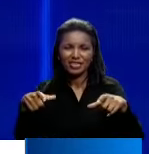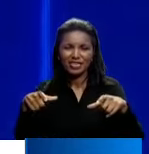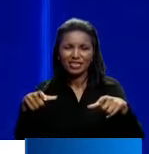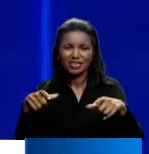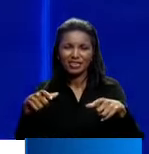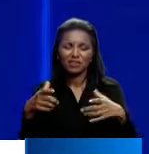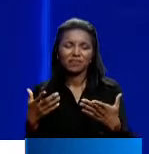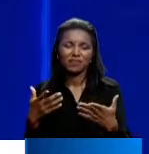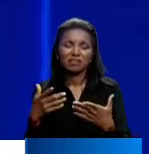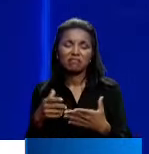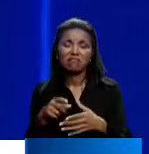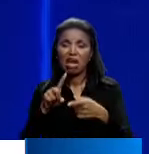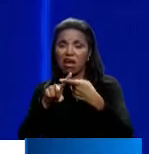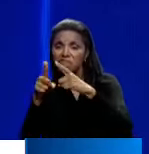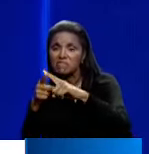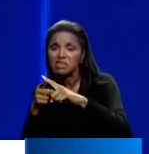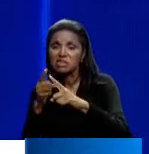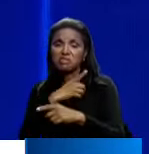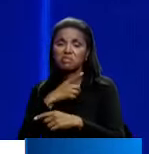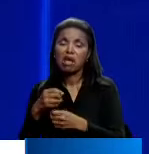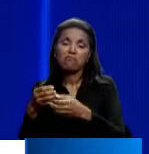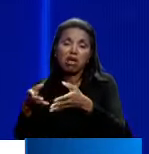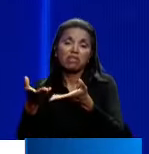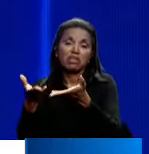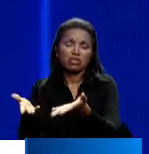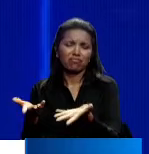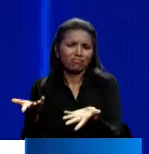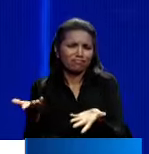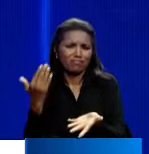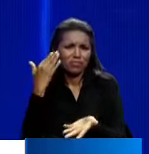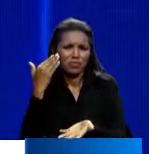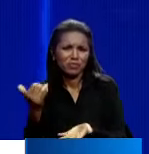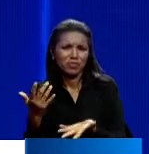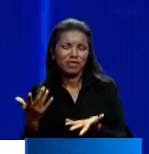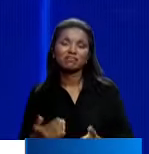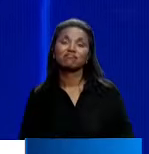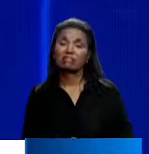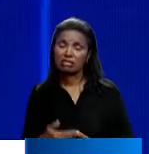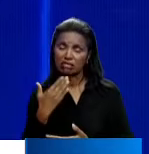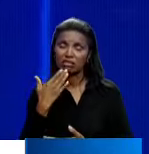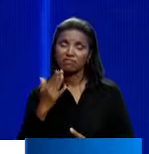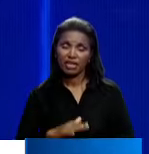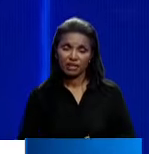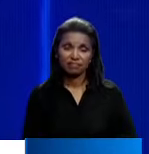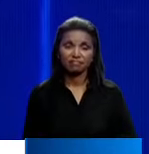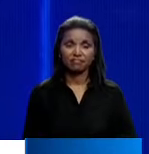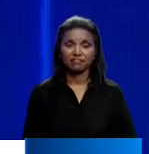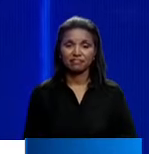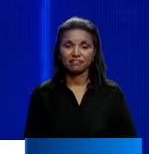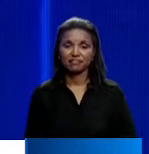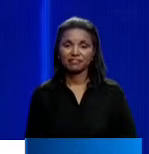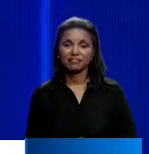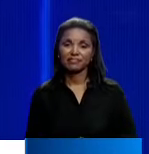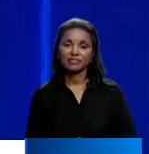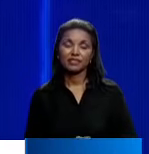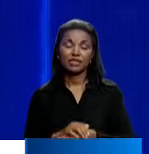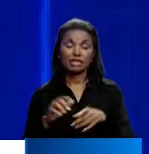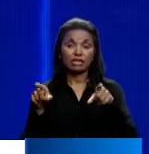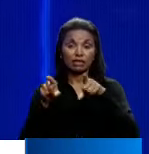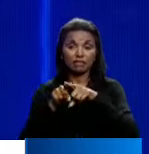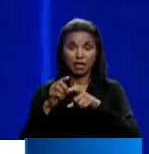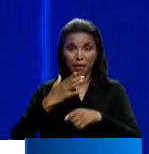recibió quienes no tenían la necesidad. Ese es el estado delincuencial.